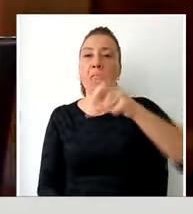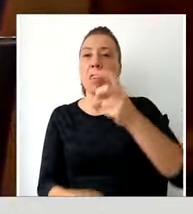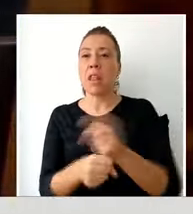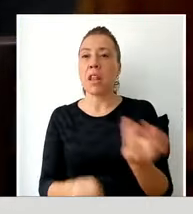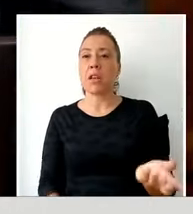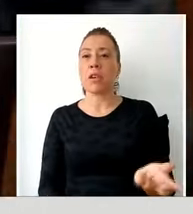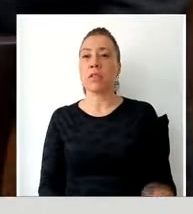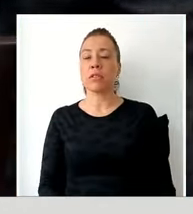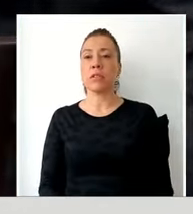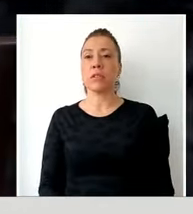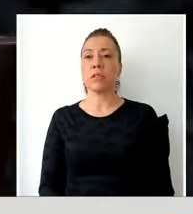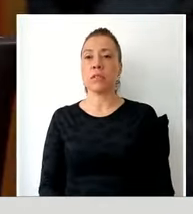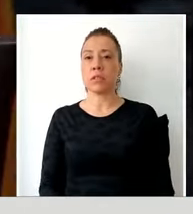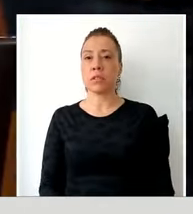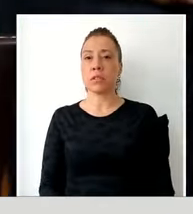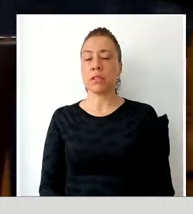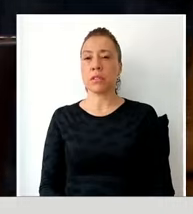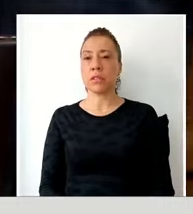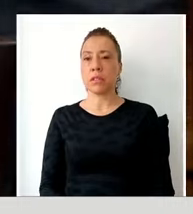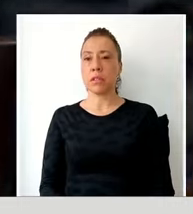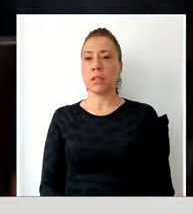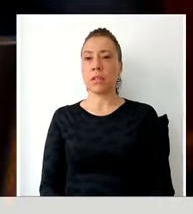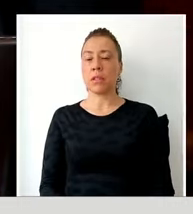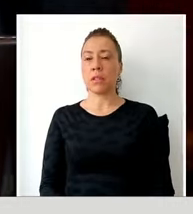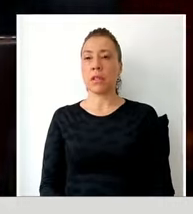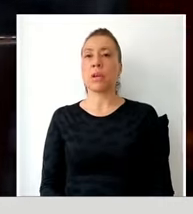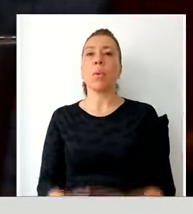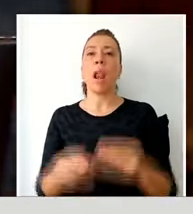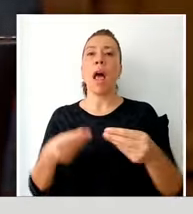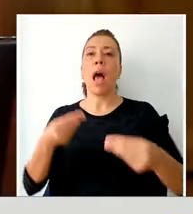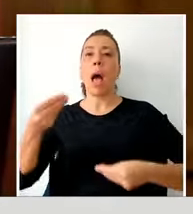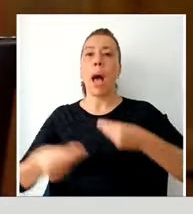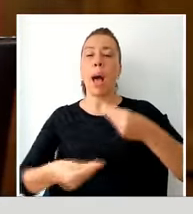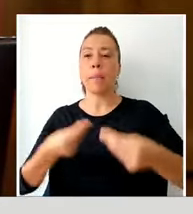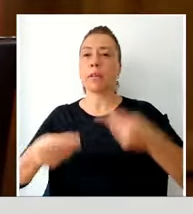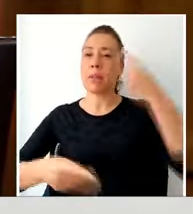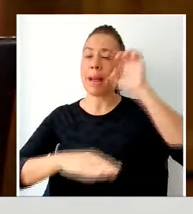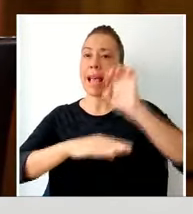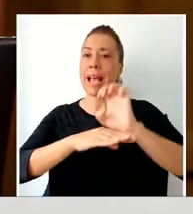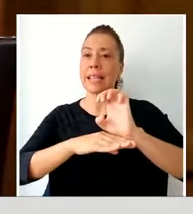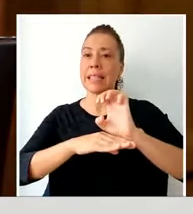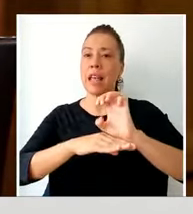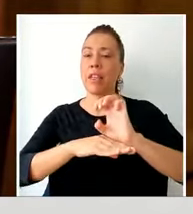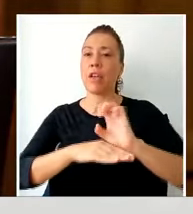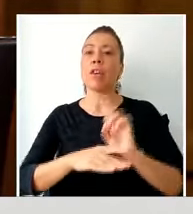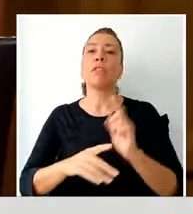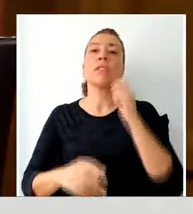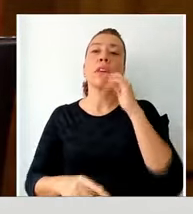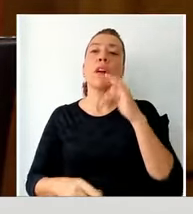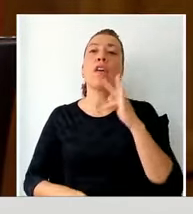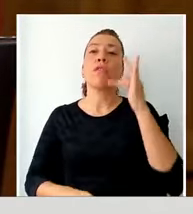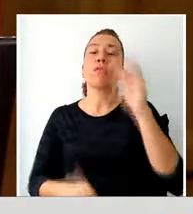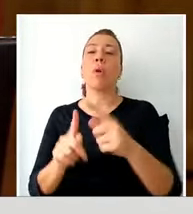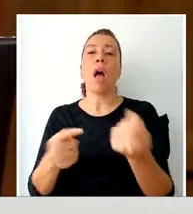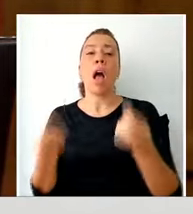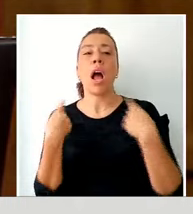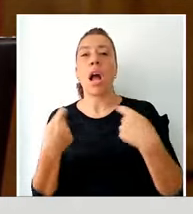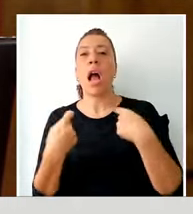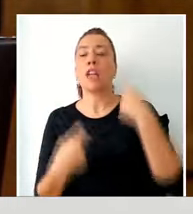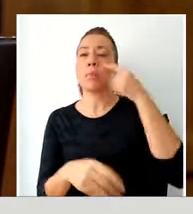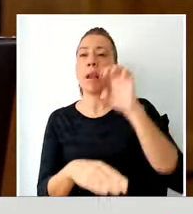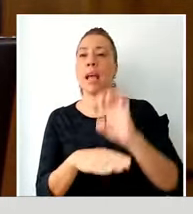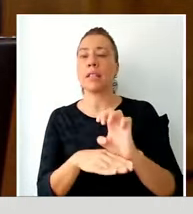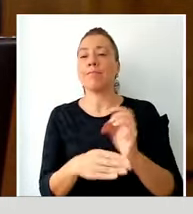definitiva es un aporte para el estado en vez de hacer el día de mañana un costo para el Estado lamentablemente